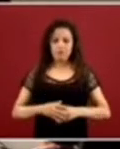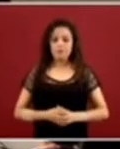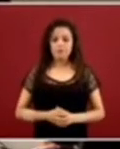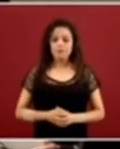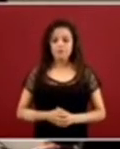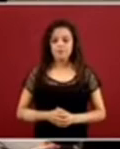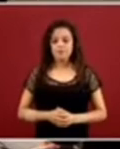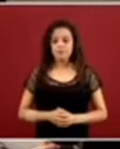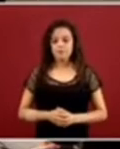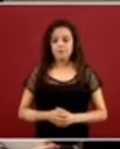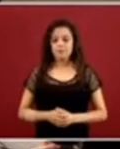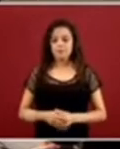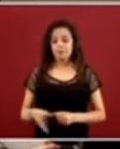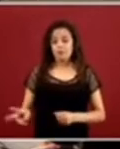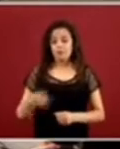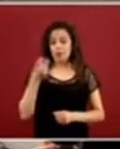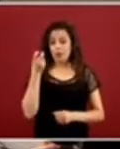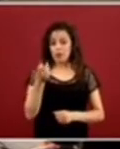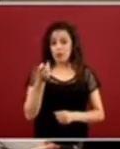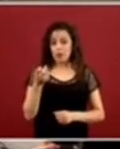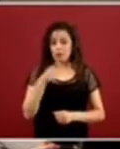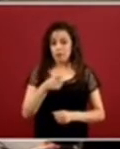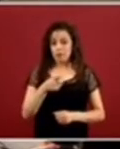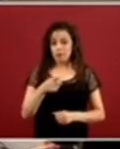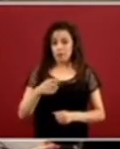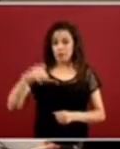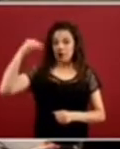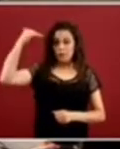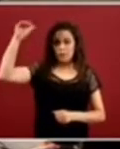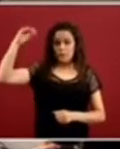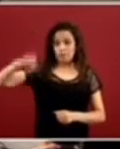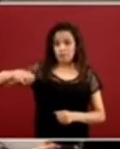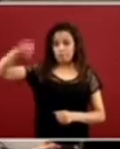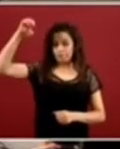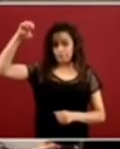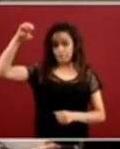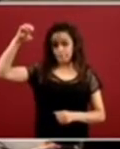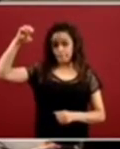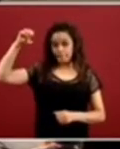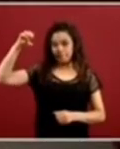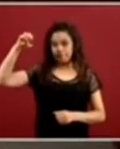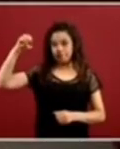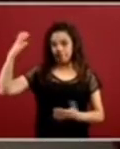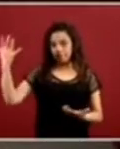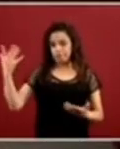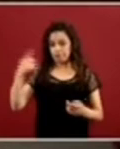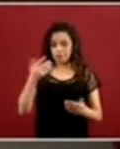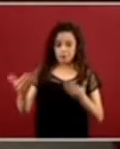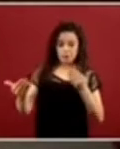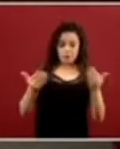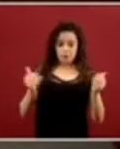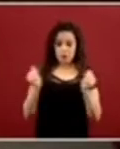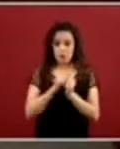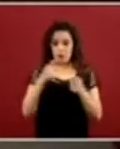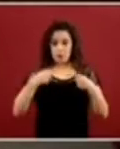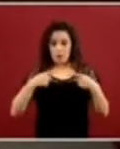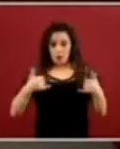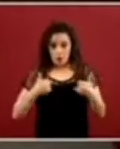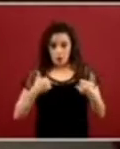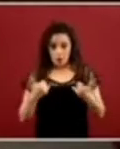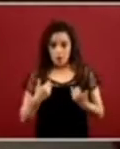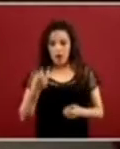Sobre este fenómeno de los adultos mayores comparado con las personas más jóvenes, es exactamente lo que acabo de